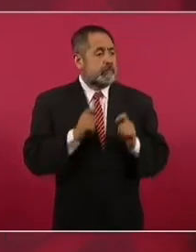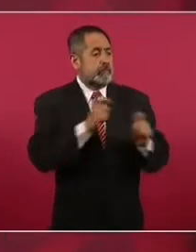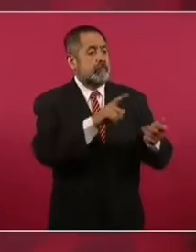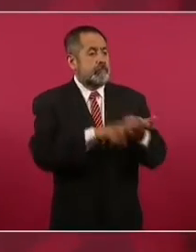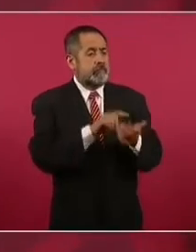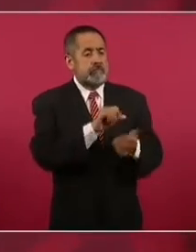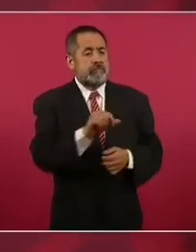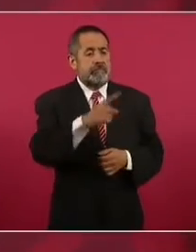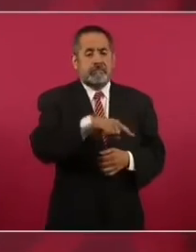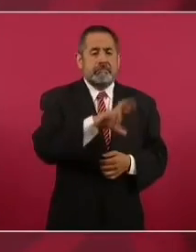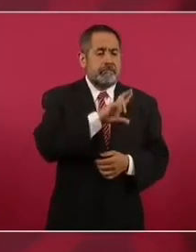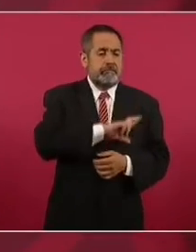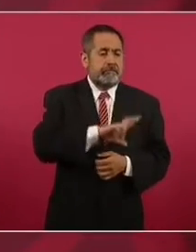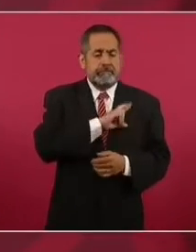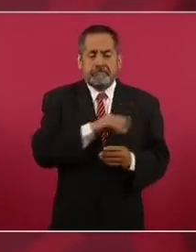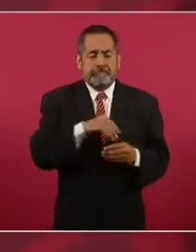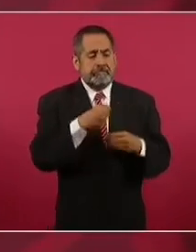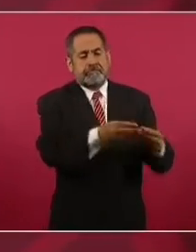a particulares